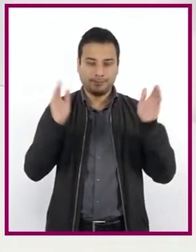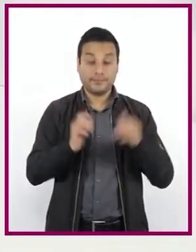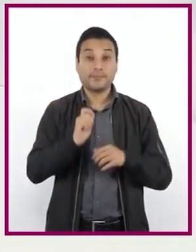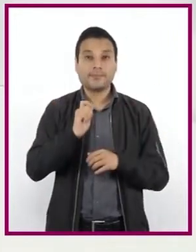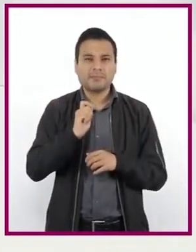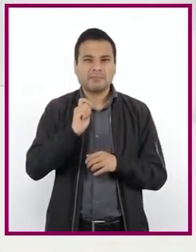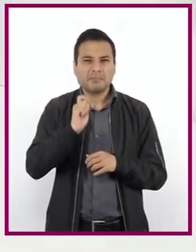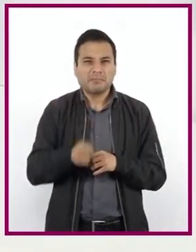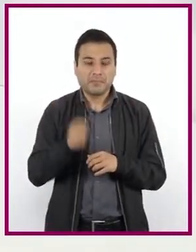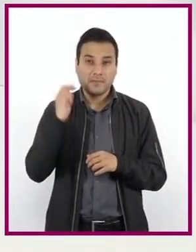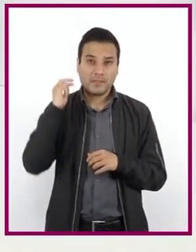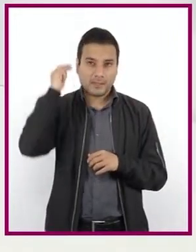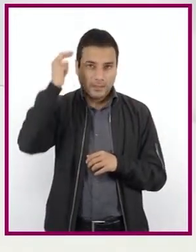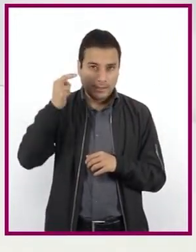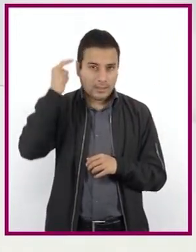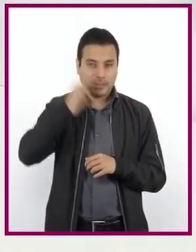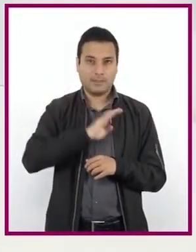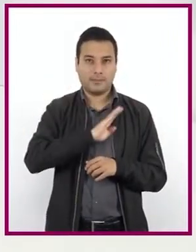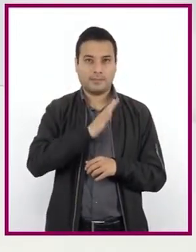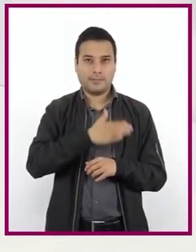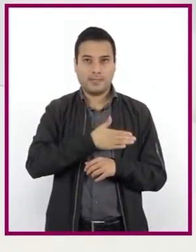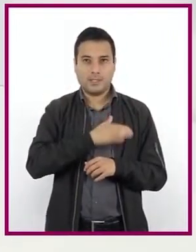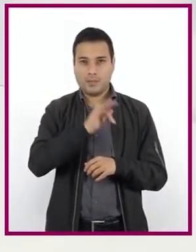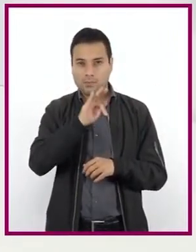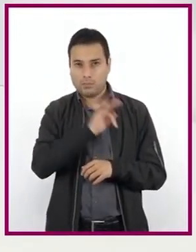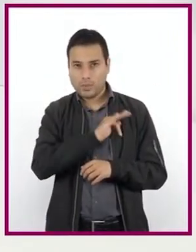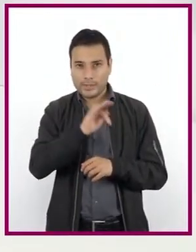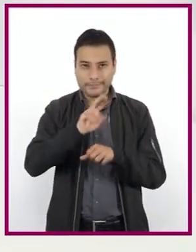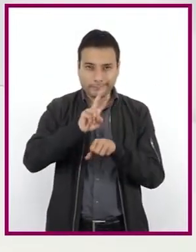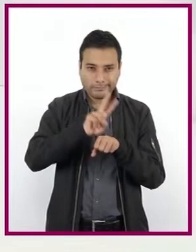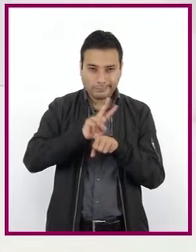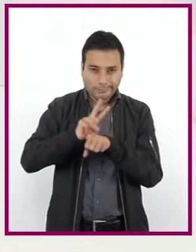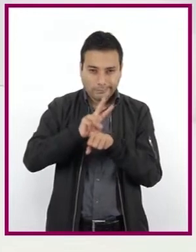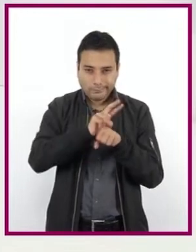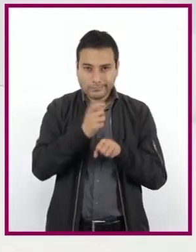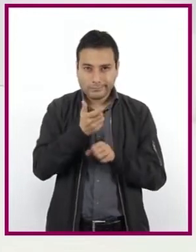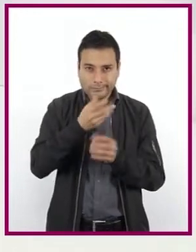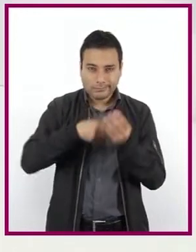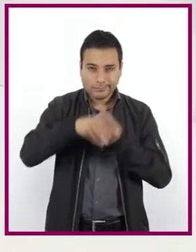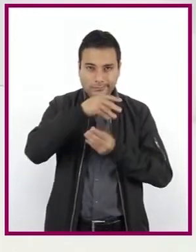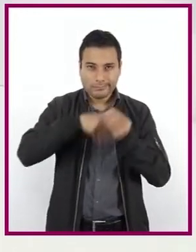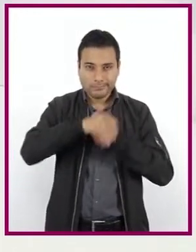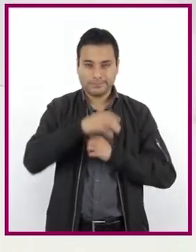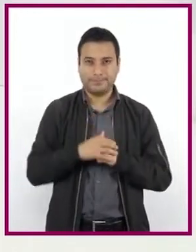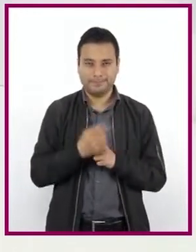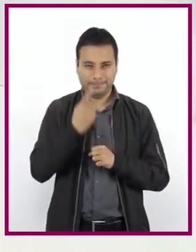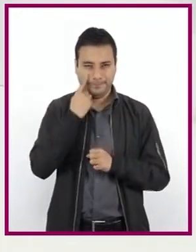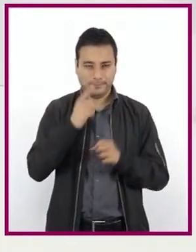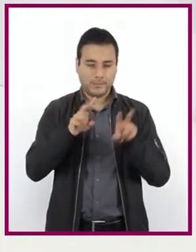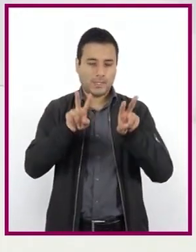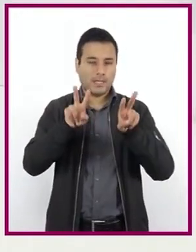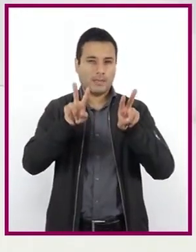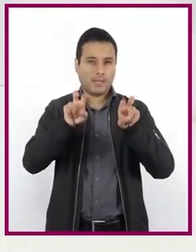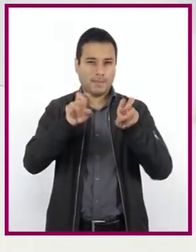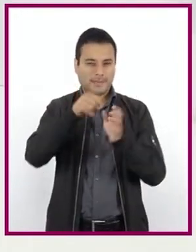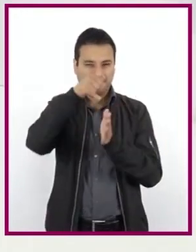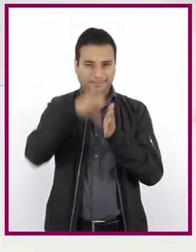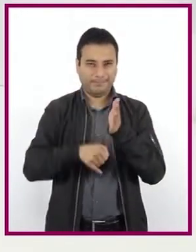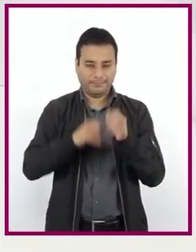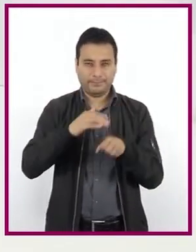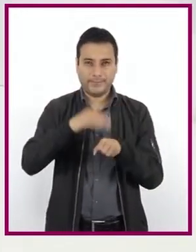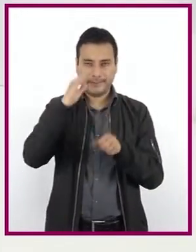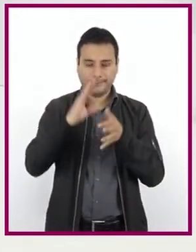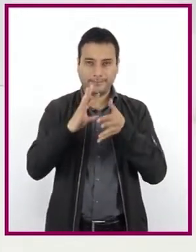los recursos de los pueblos, villas y núcleos urbanos. Abundemos en el tema con el siguiente